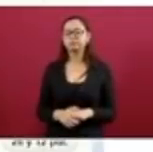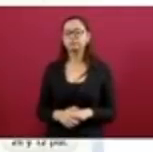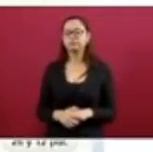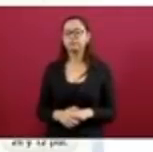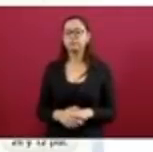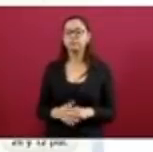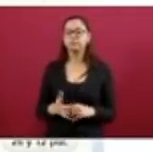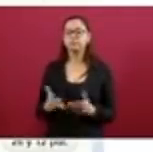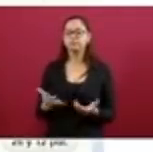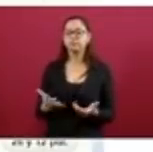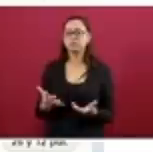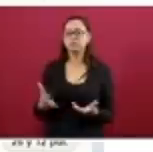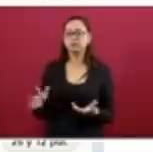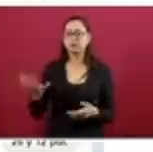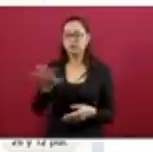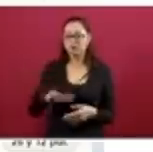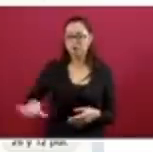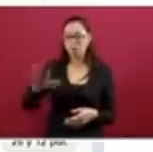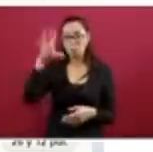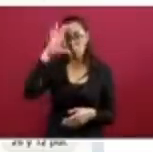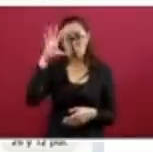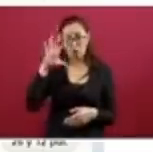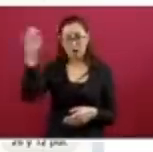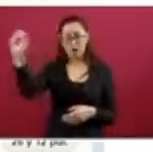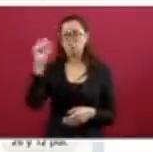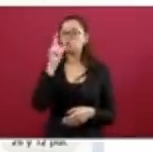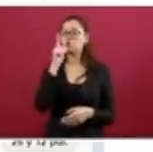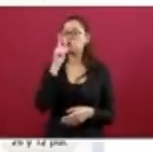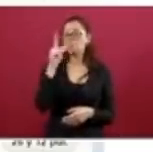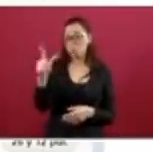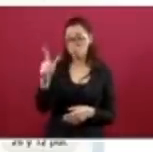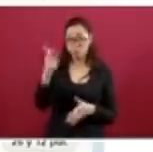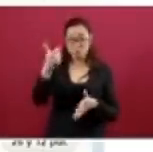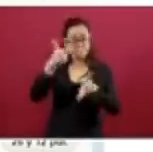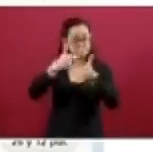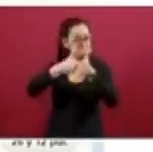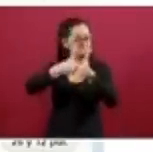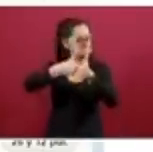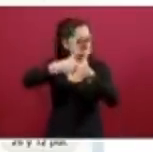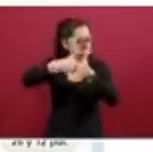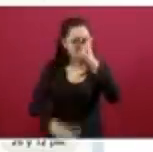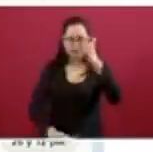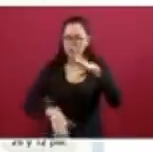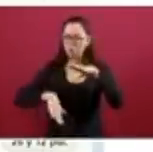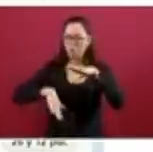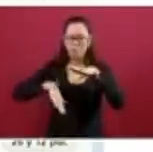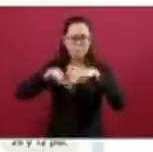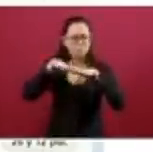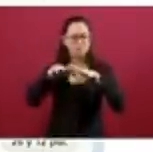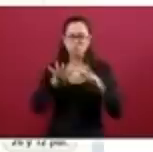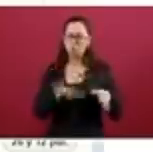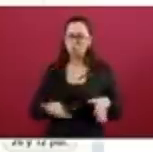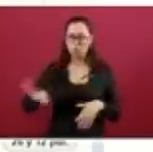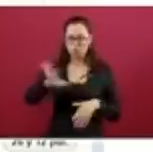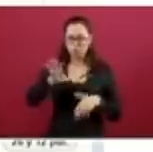de consumidores de energía eléctrica en Morelos. Va a ser la tarifa más baja para Morelos,